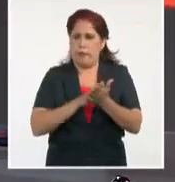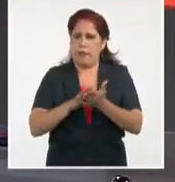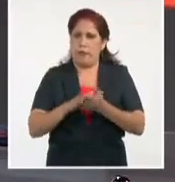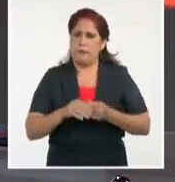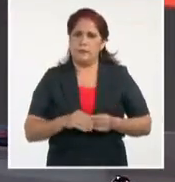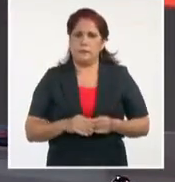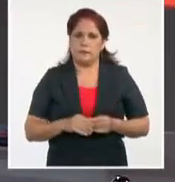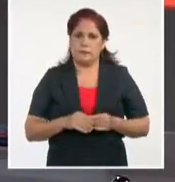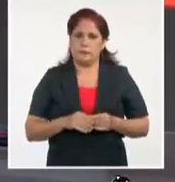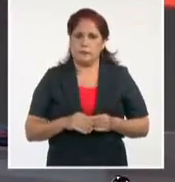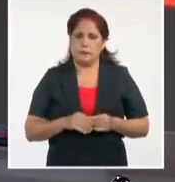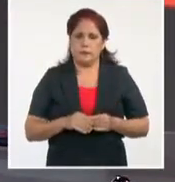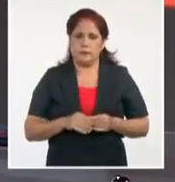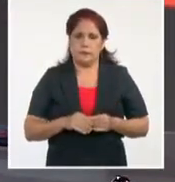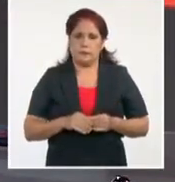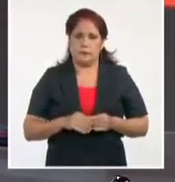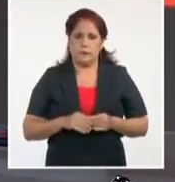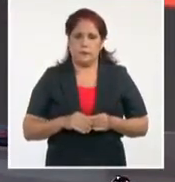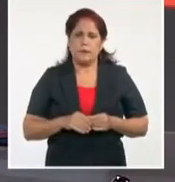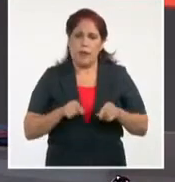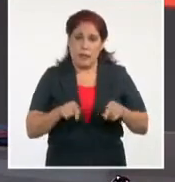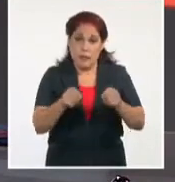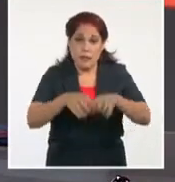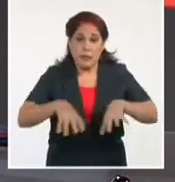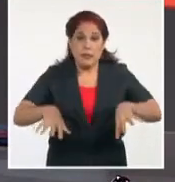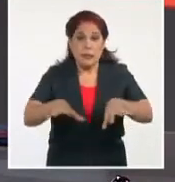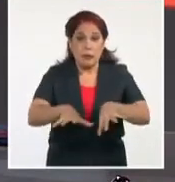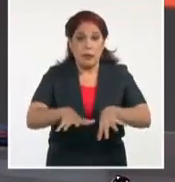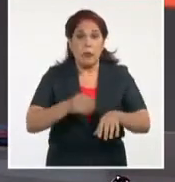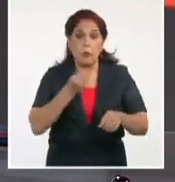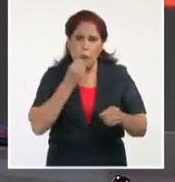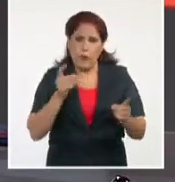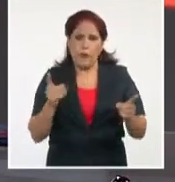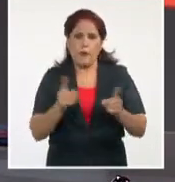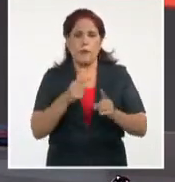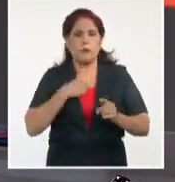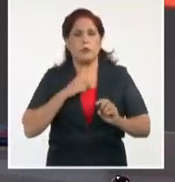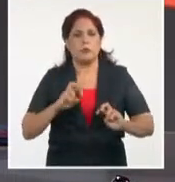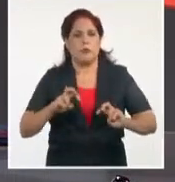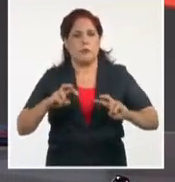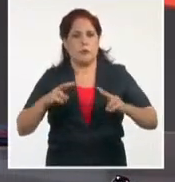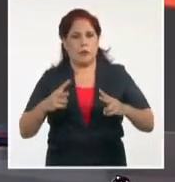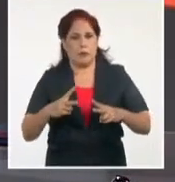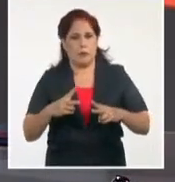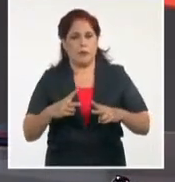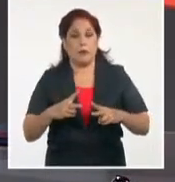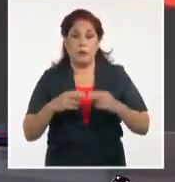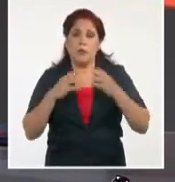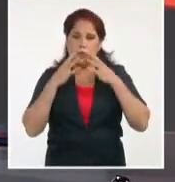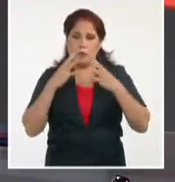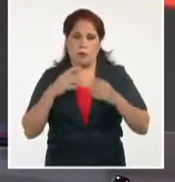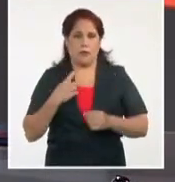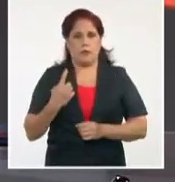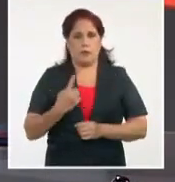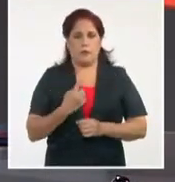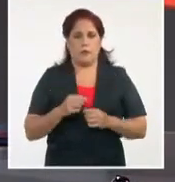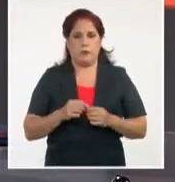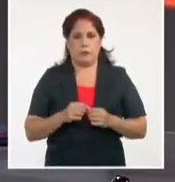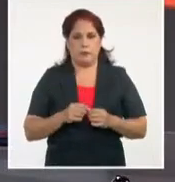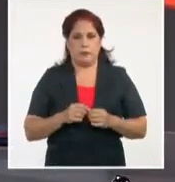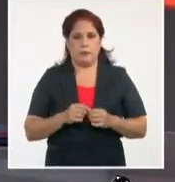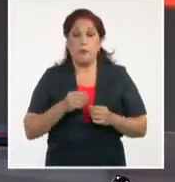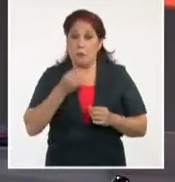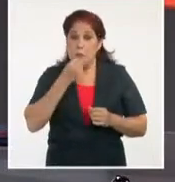comportamiento de la tormenta. Esa es la situación que podemos resumir, y te reitero, fue un reto. Fue un reto para